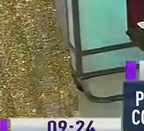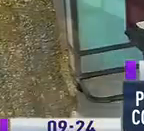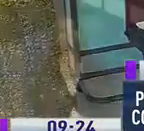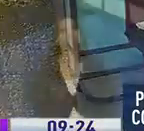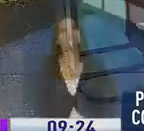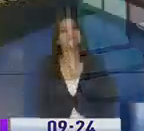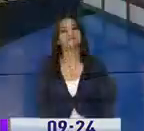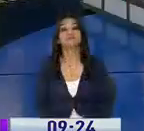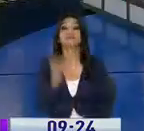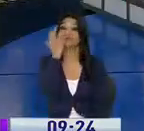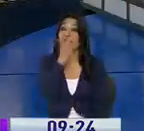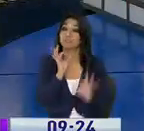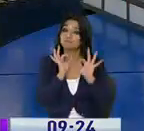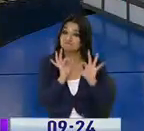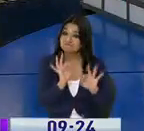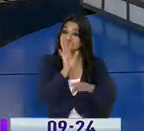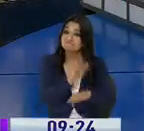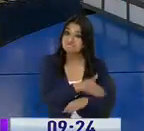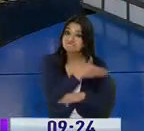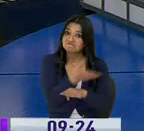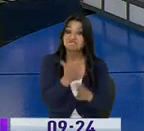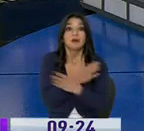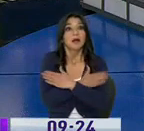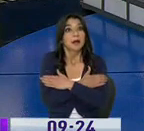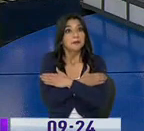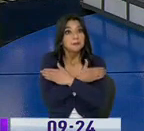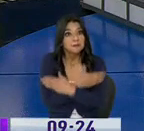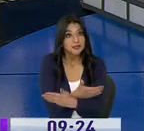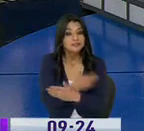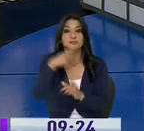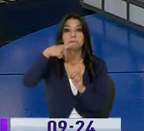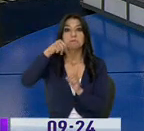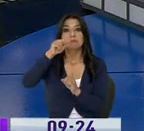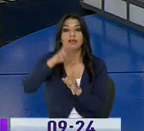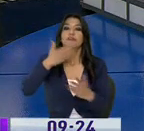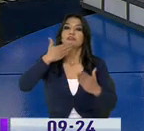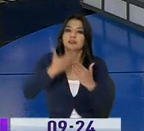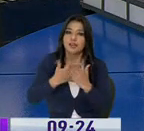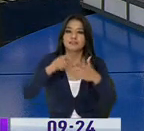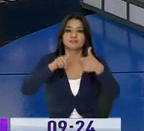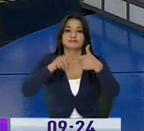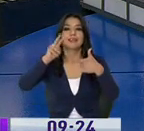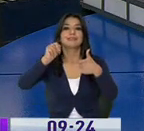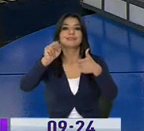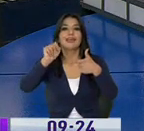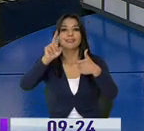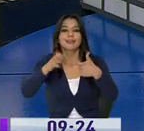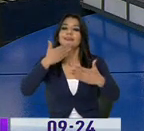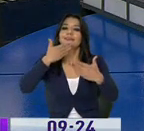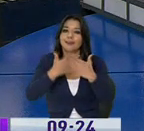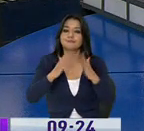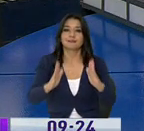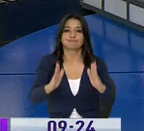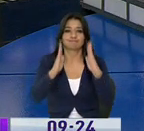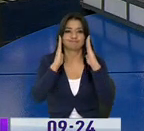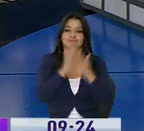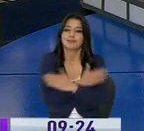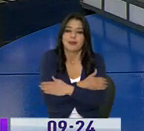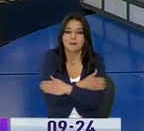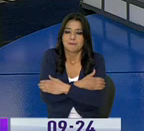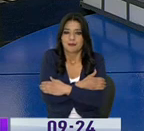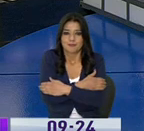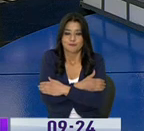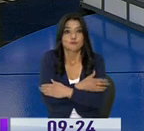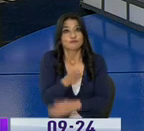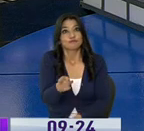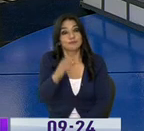Maravilla, Paquito Godoy. Hay que mandarle un abrazo enorme, Paquito. Gracias a Natalie, también gracias por habernos acompañado. Un abrazo grande también a los